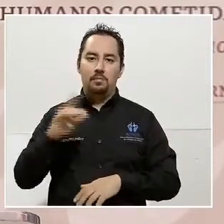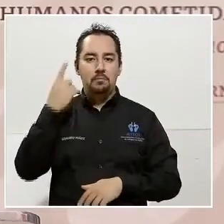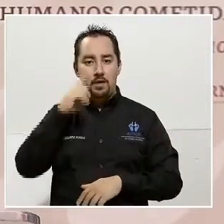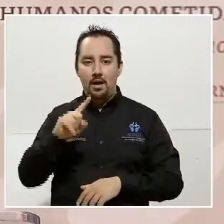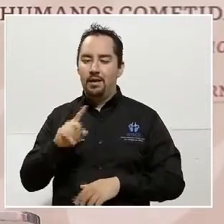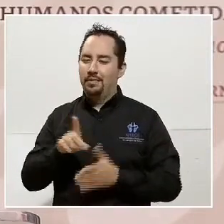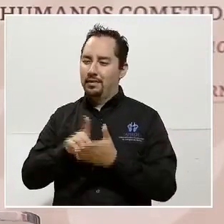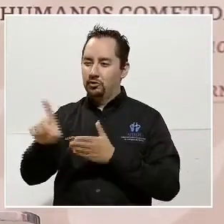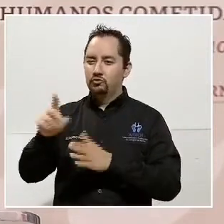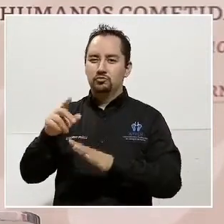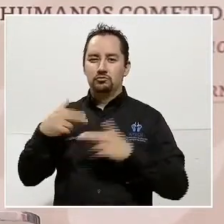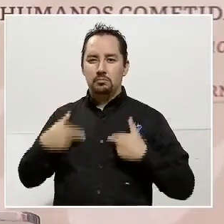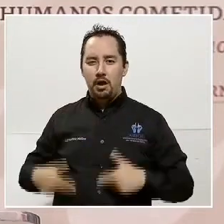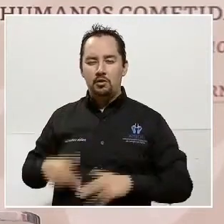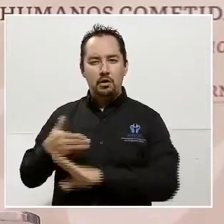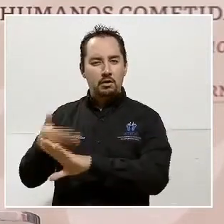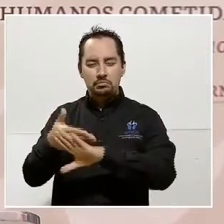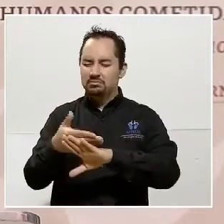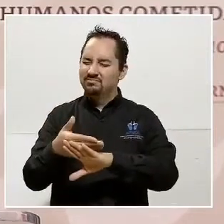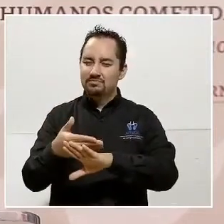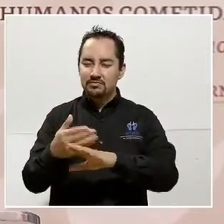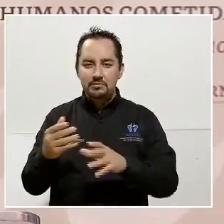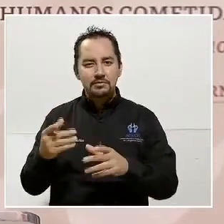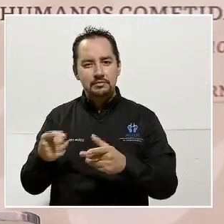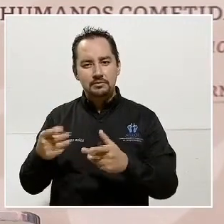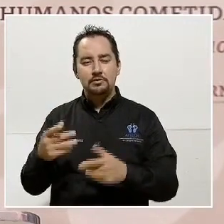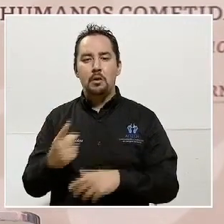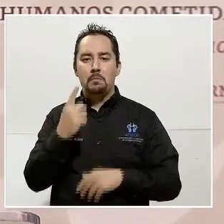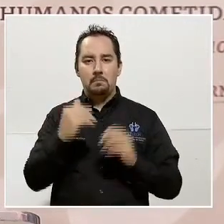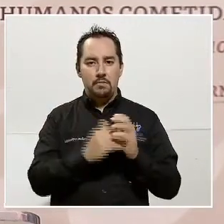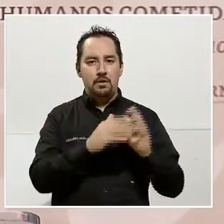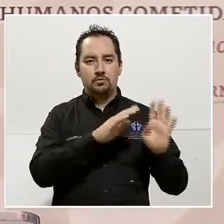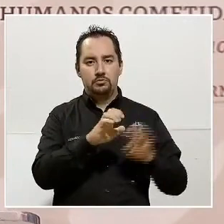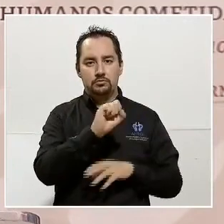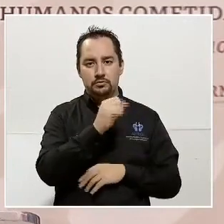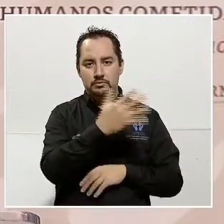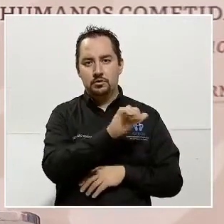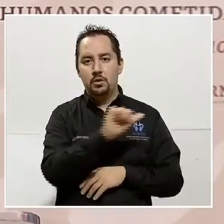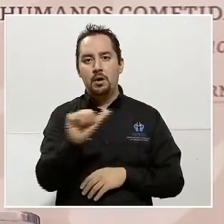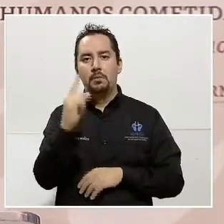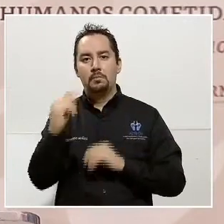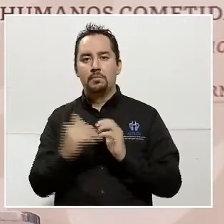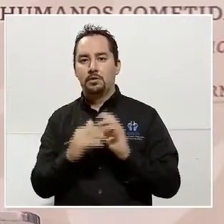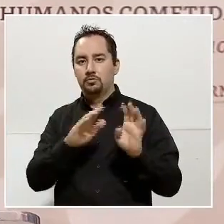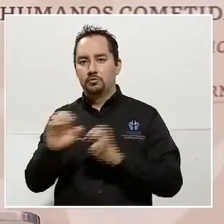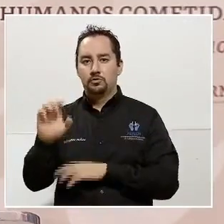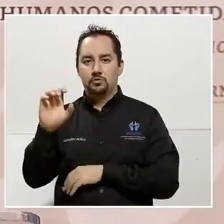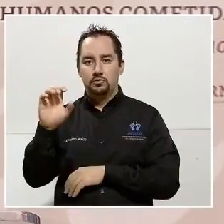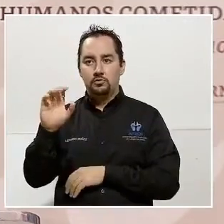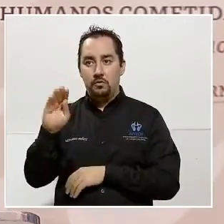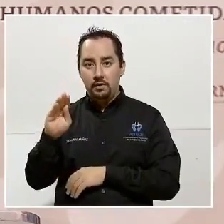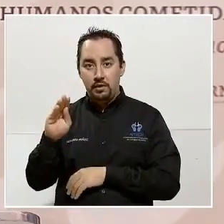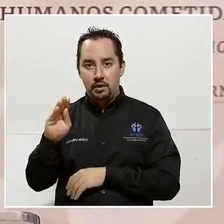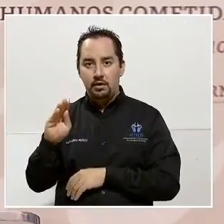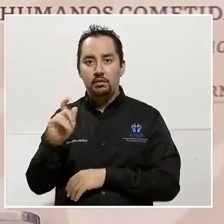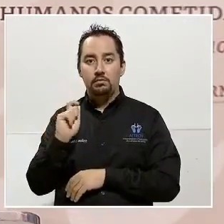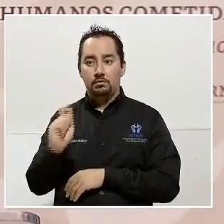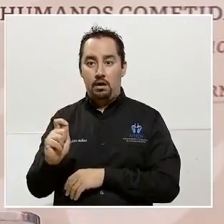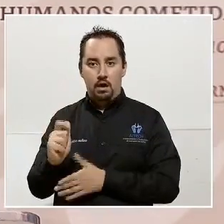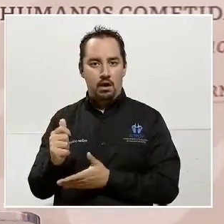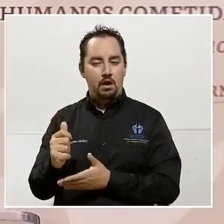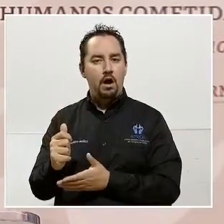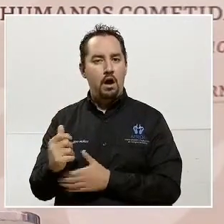humanos cometidas entre 1965 y 1990, no es un favor, ni